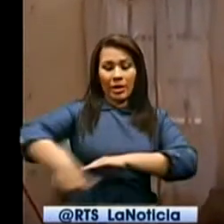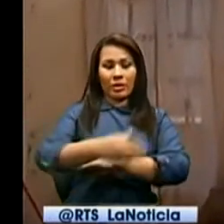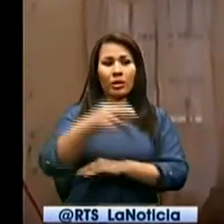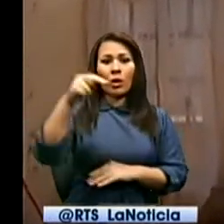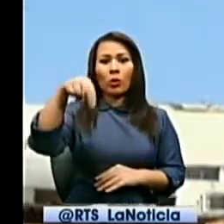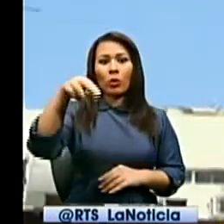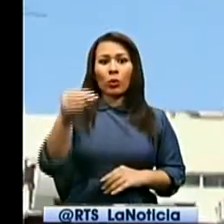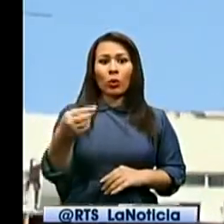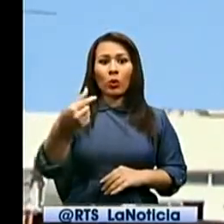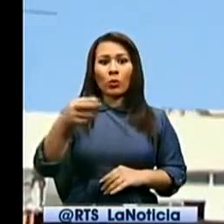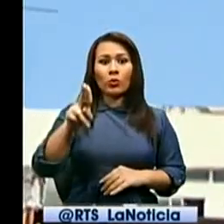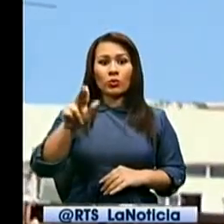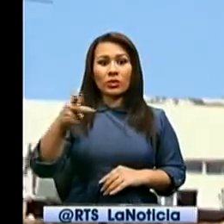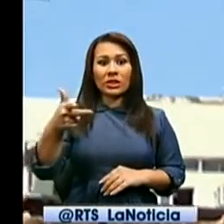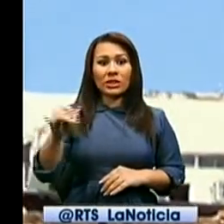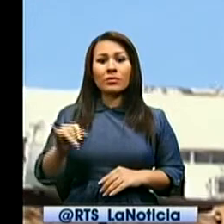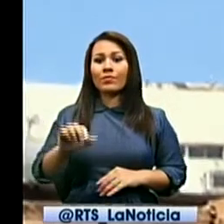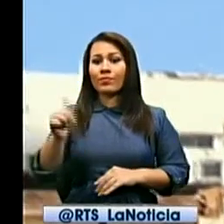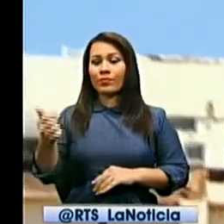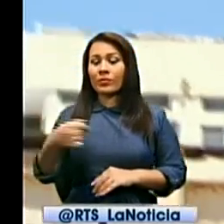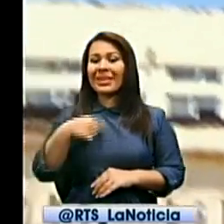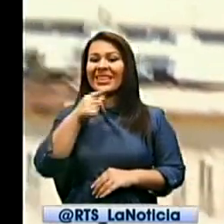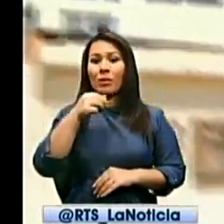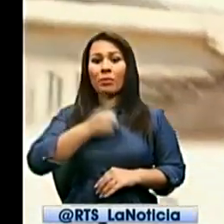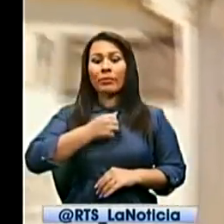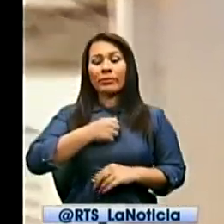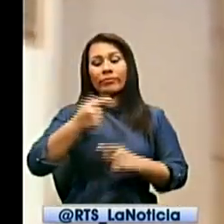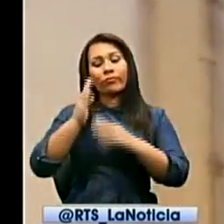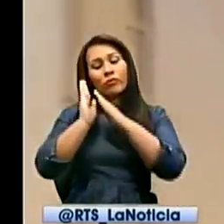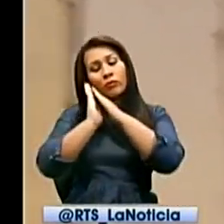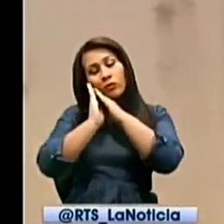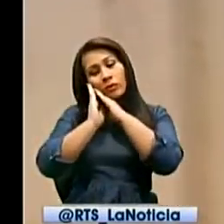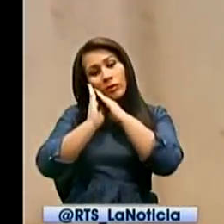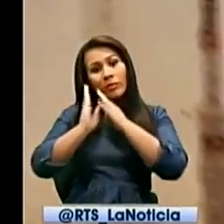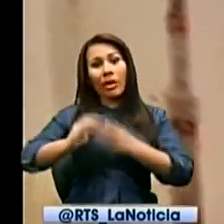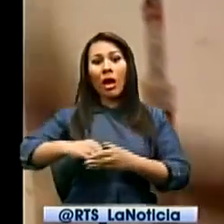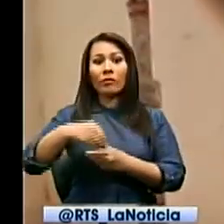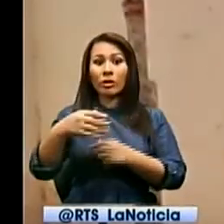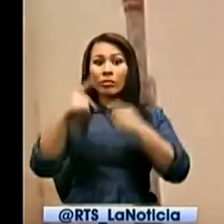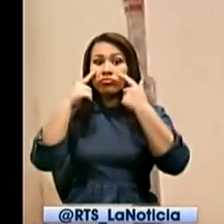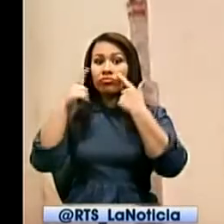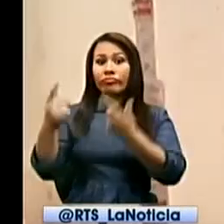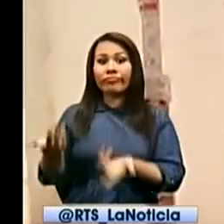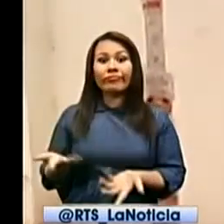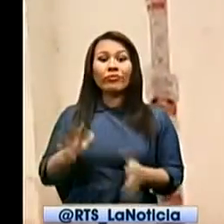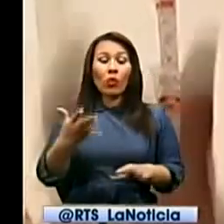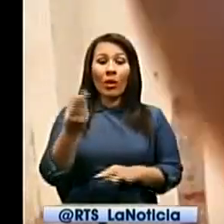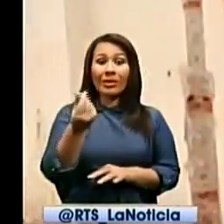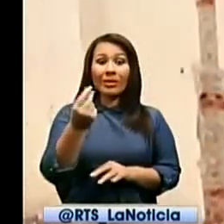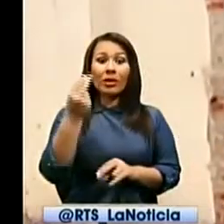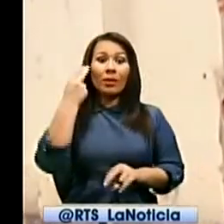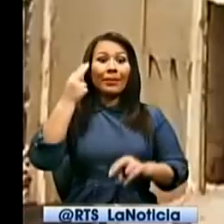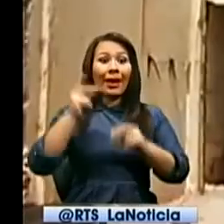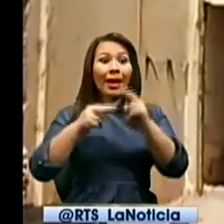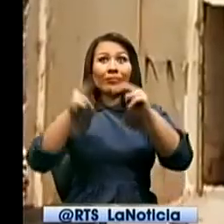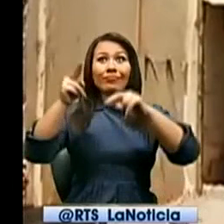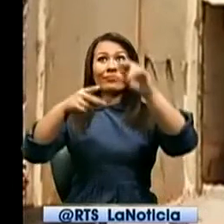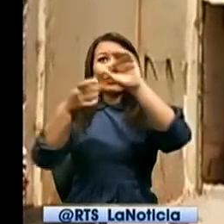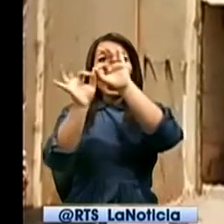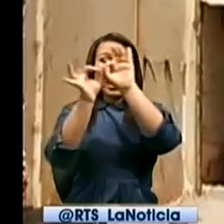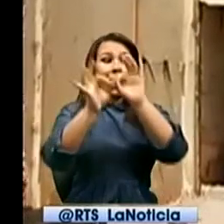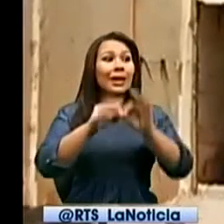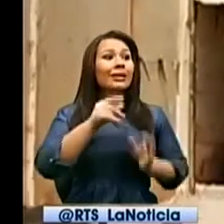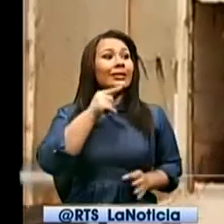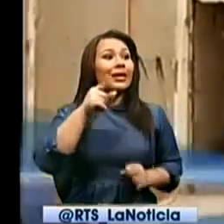los propietarios duerme cuidando los enseres. No hay dinero para reponer la vivienda ni reparar la casa de